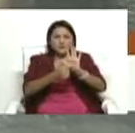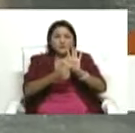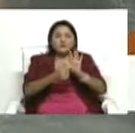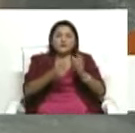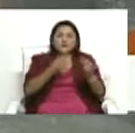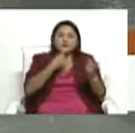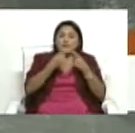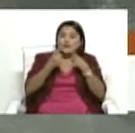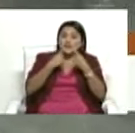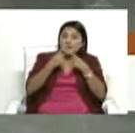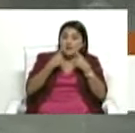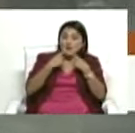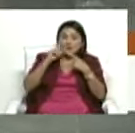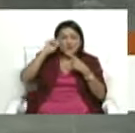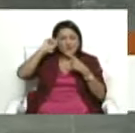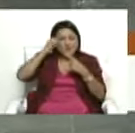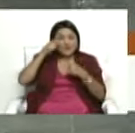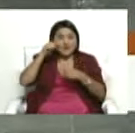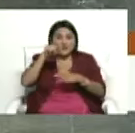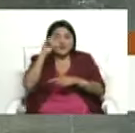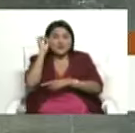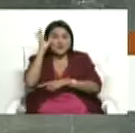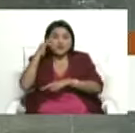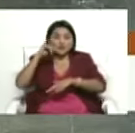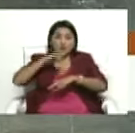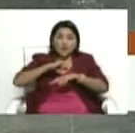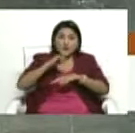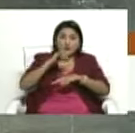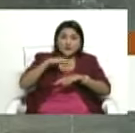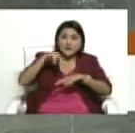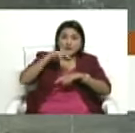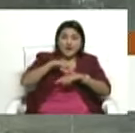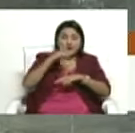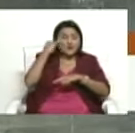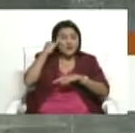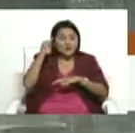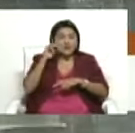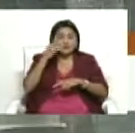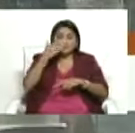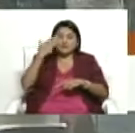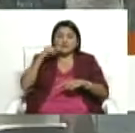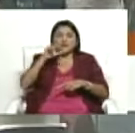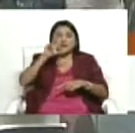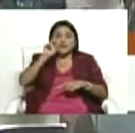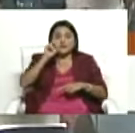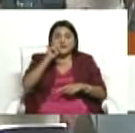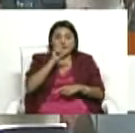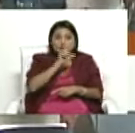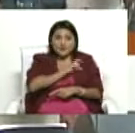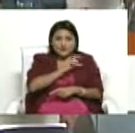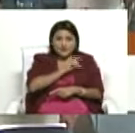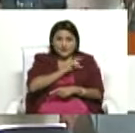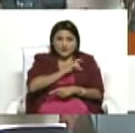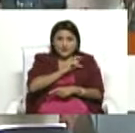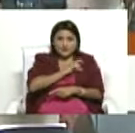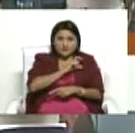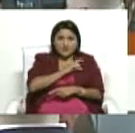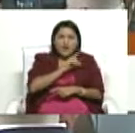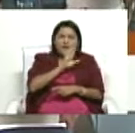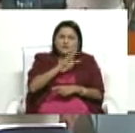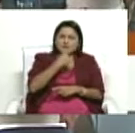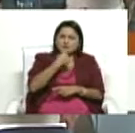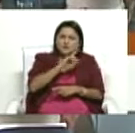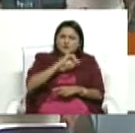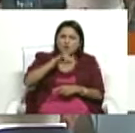que, recordemos, fue iniciativa del Parlamento venezolano el pasado 30 de enero. Ha dicho el doctor Jorge Rodríguez